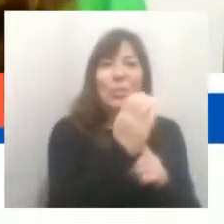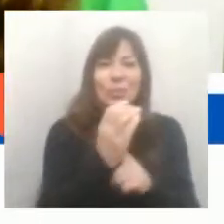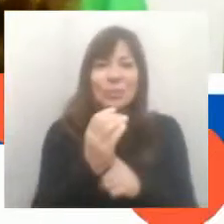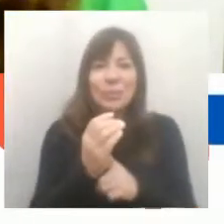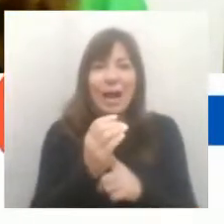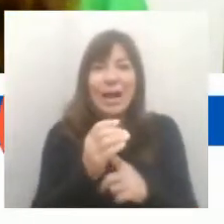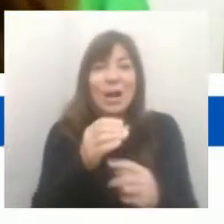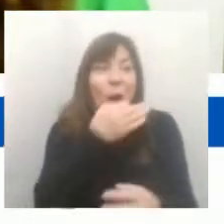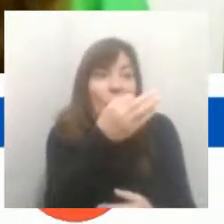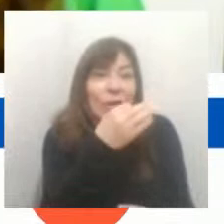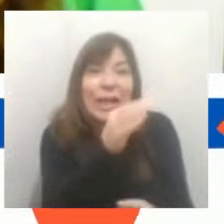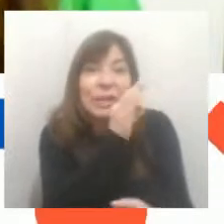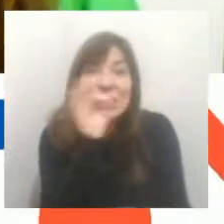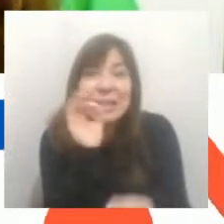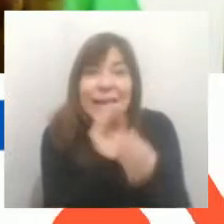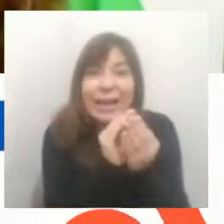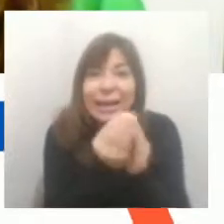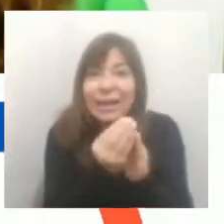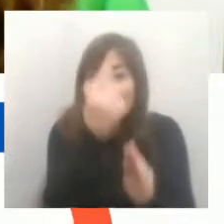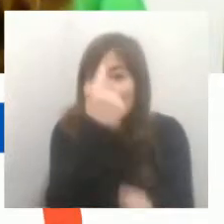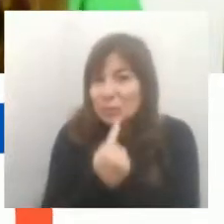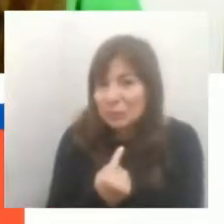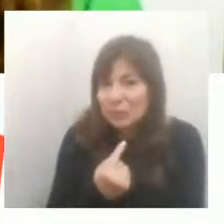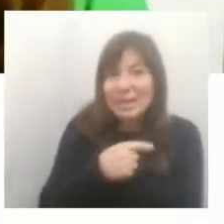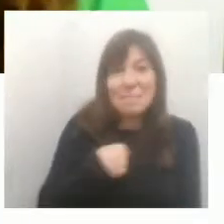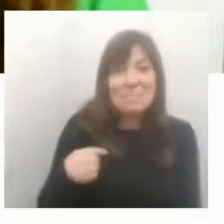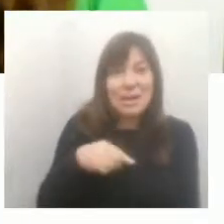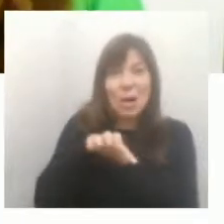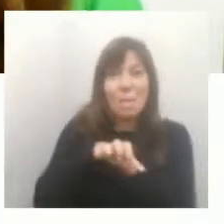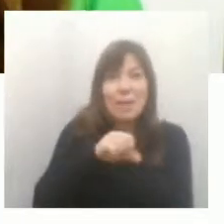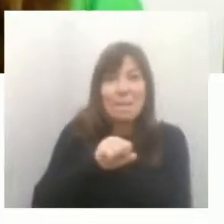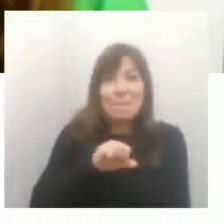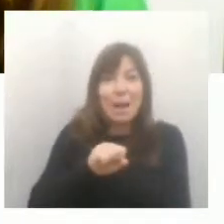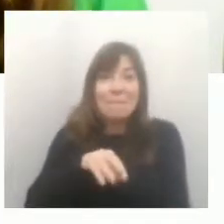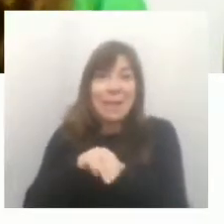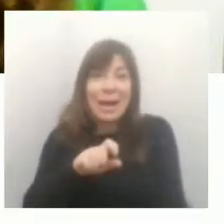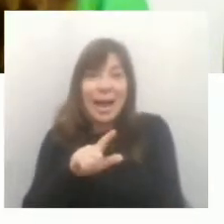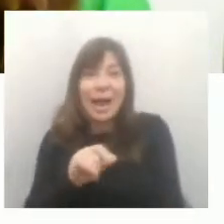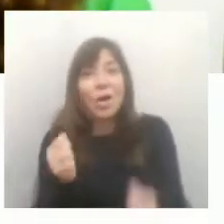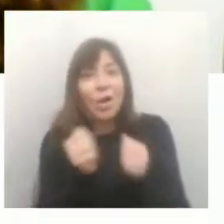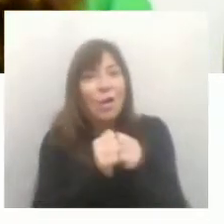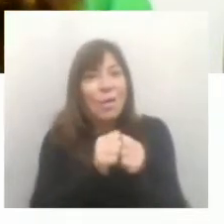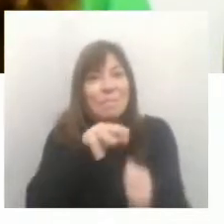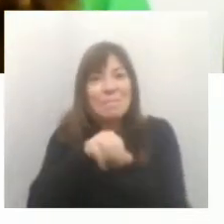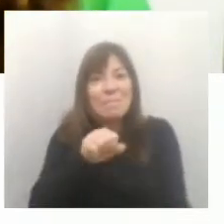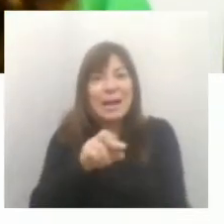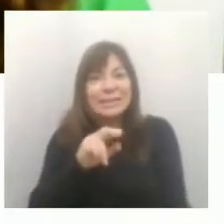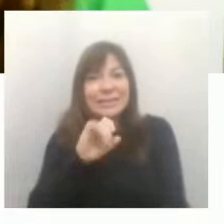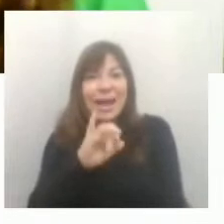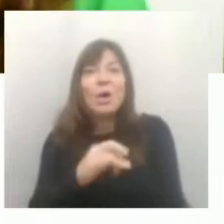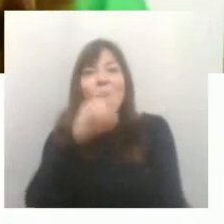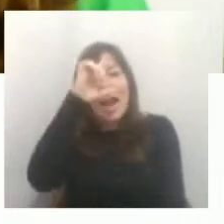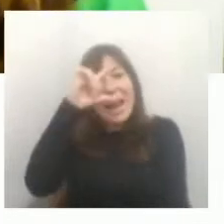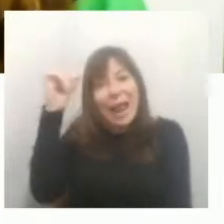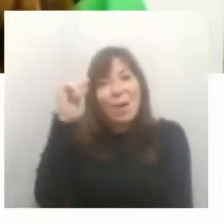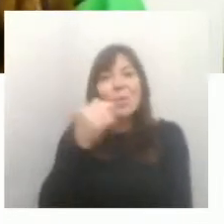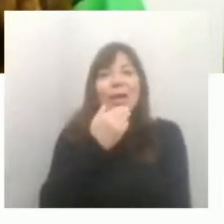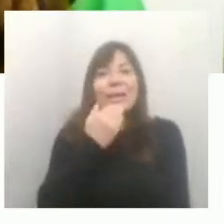secretos del museo. Ya, mi nombre es Pamela, soy física del MIM, estamos con Marcelo, ¿cierto? Y también con Claudia que nos está